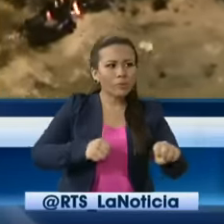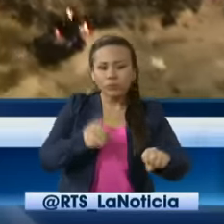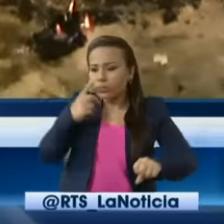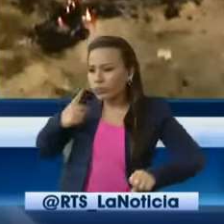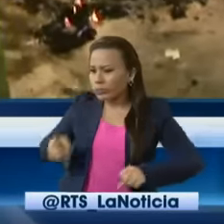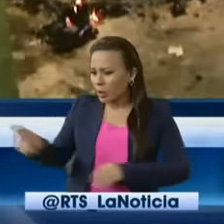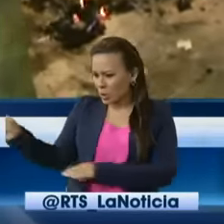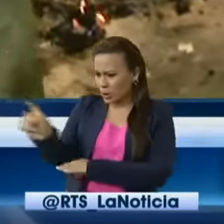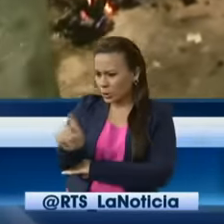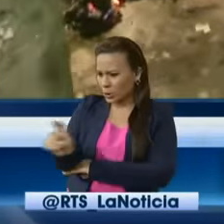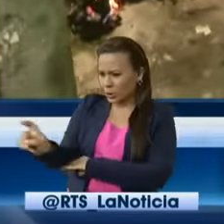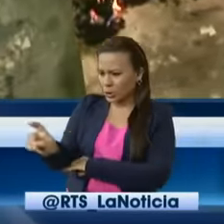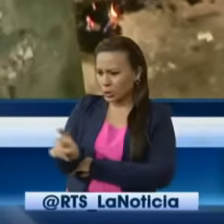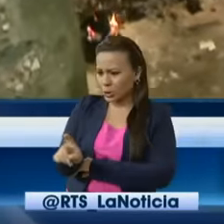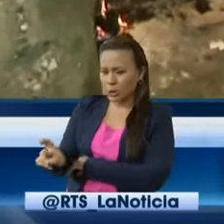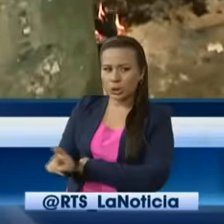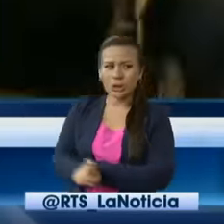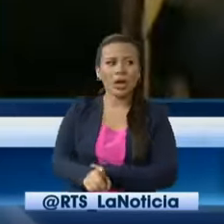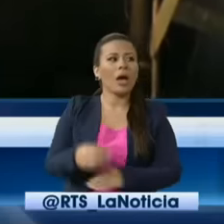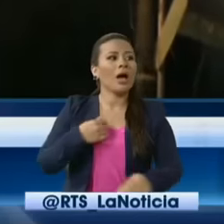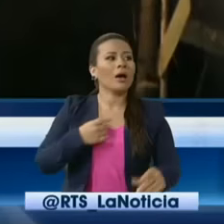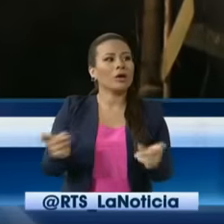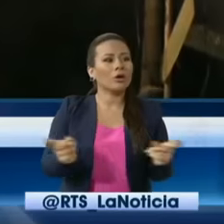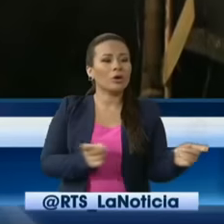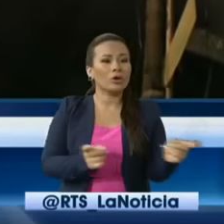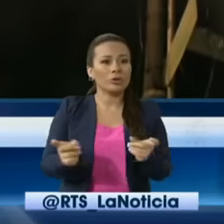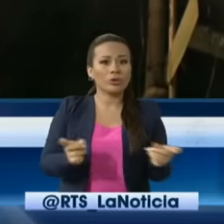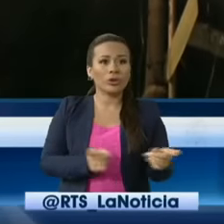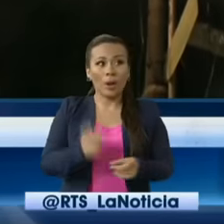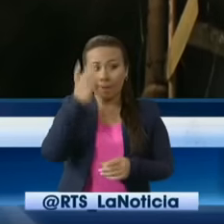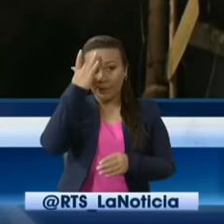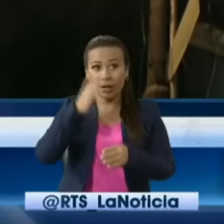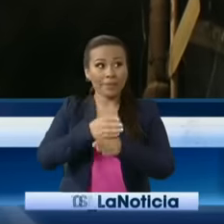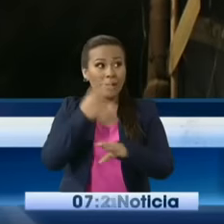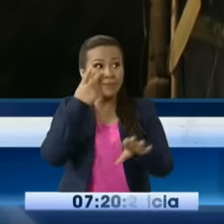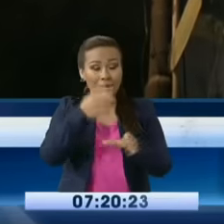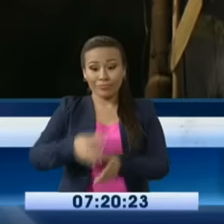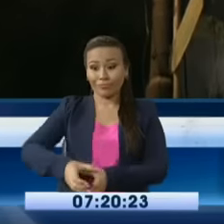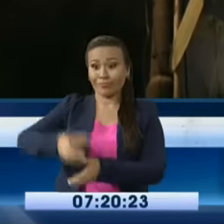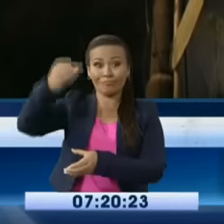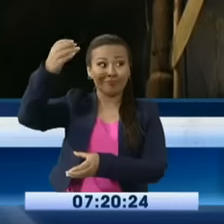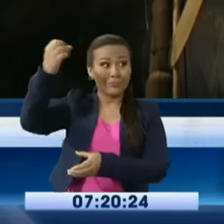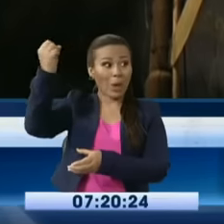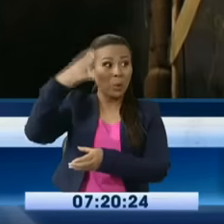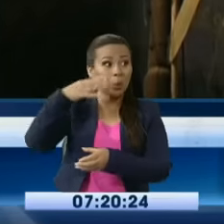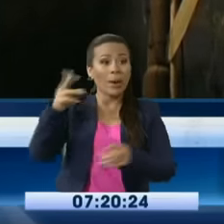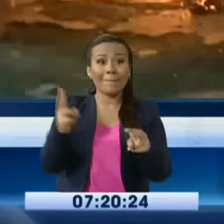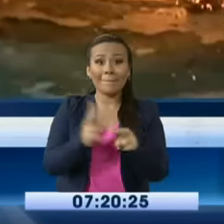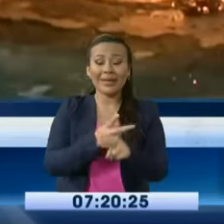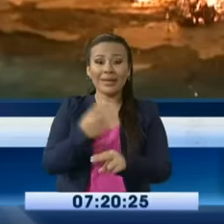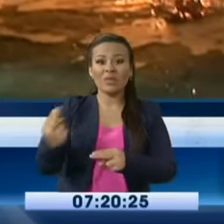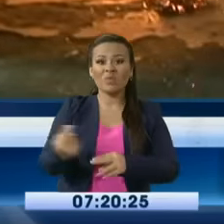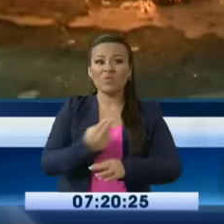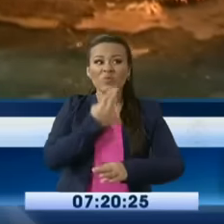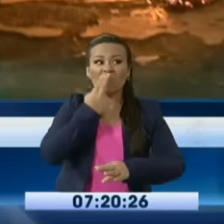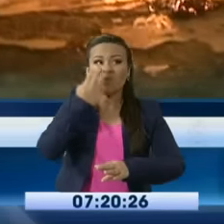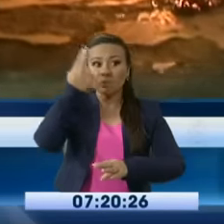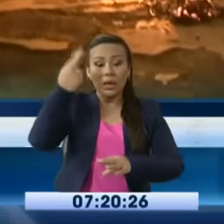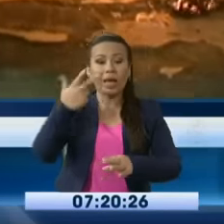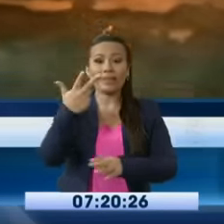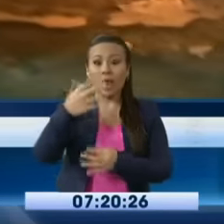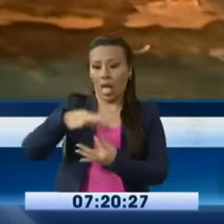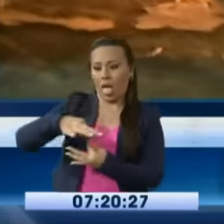abocaron conocimiento e inmediatamente controlaron la situación, ya que como observamos, Las llamas, las cuales alcanzaron más de